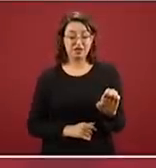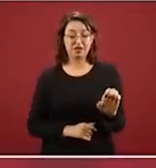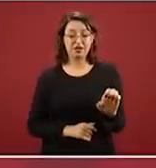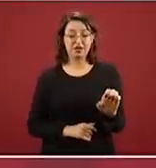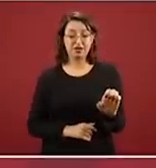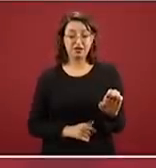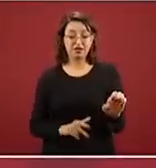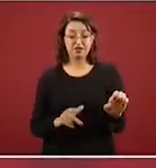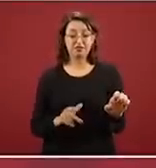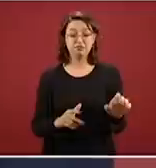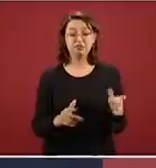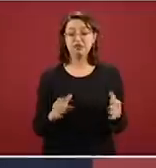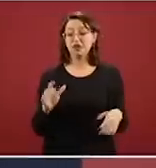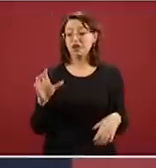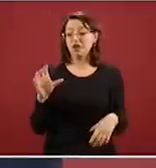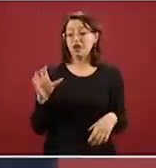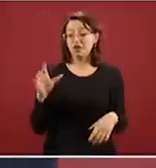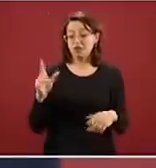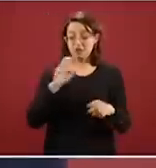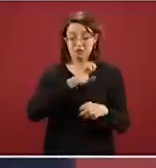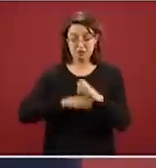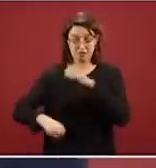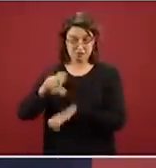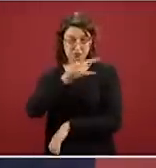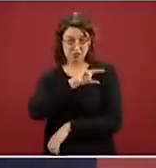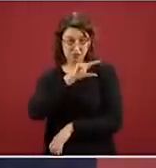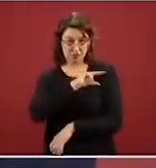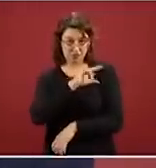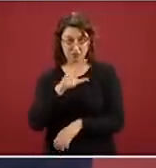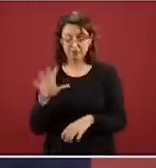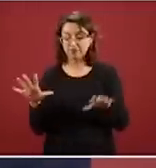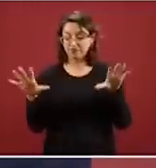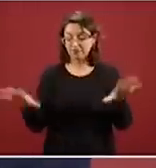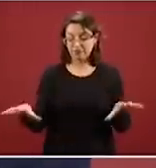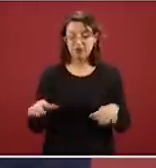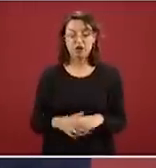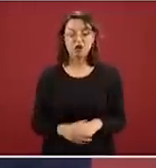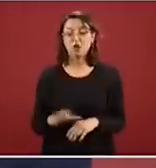empresas particulares y